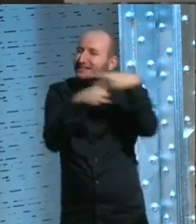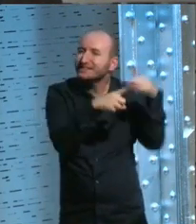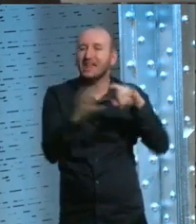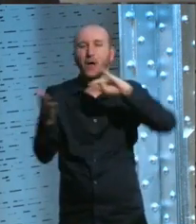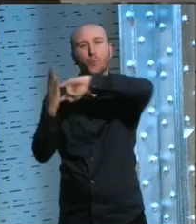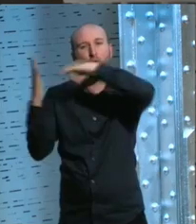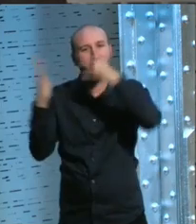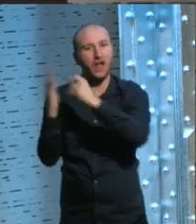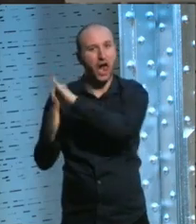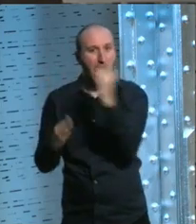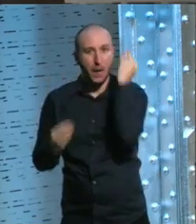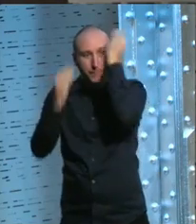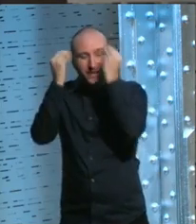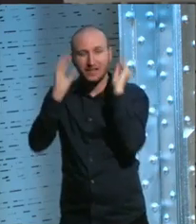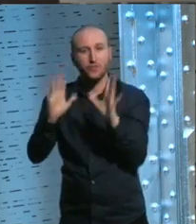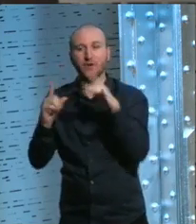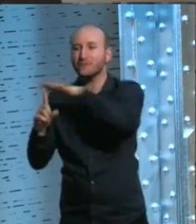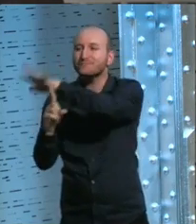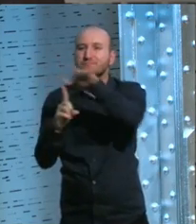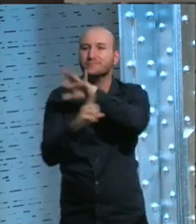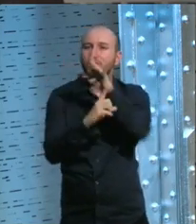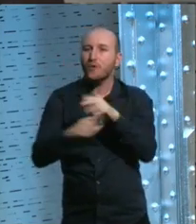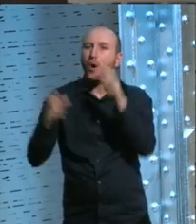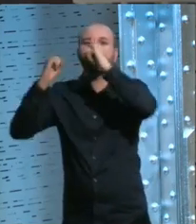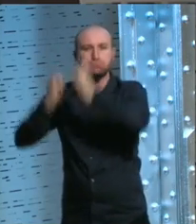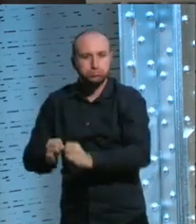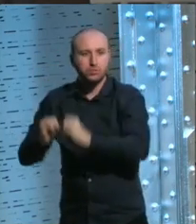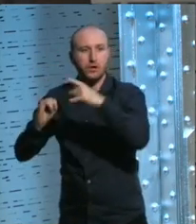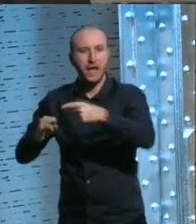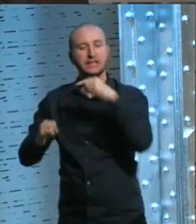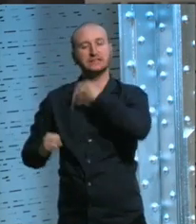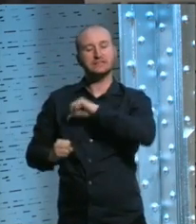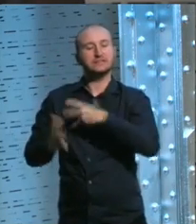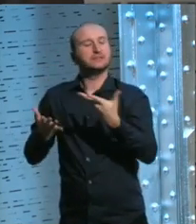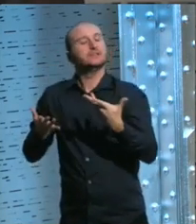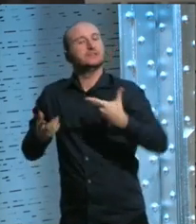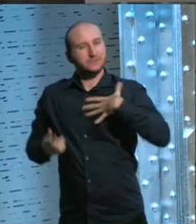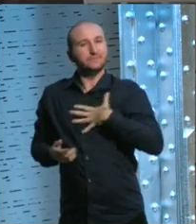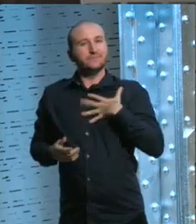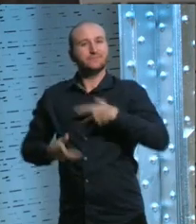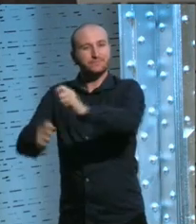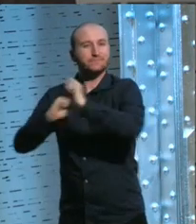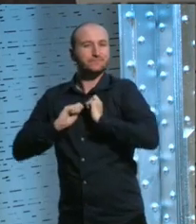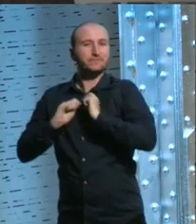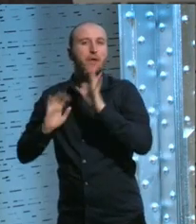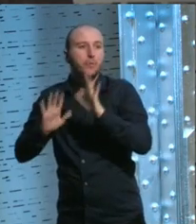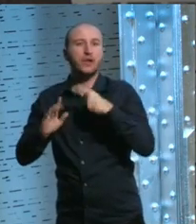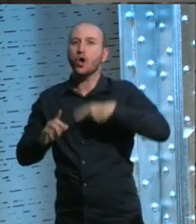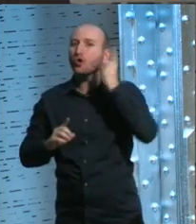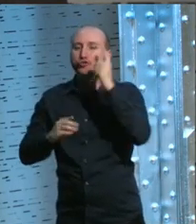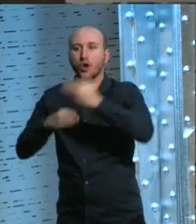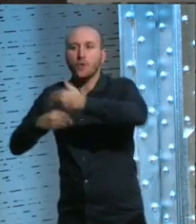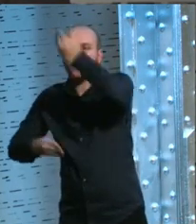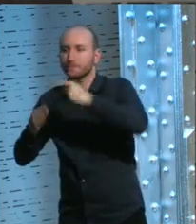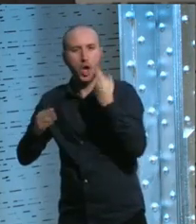se encuentra en un entorno, en un ecosistema, en un clima en donde se siente especialmente cómodo y quizás favorece, o sea, no solamente es tabiques